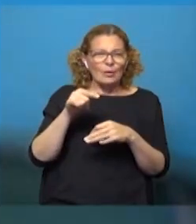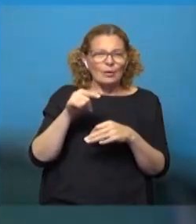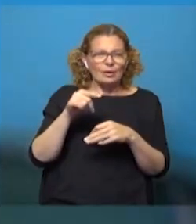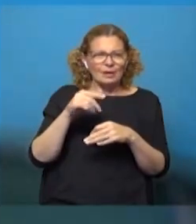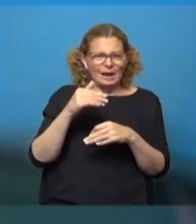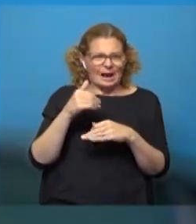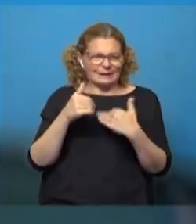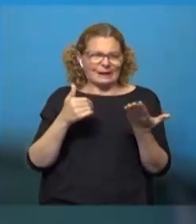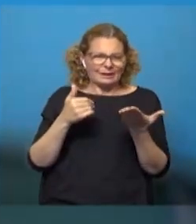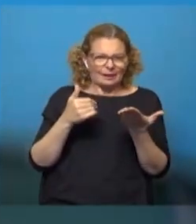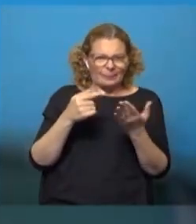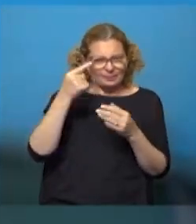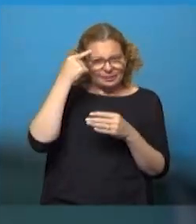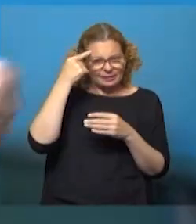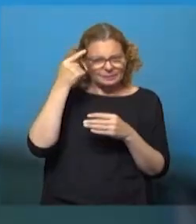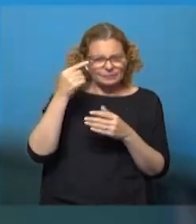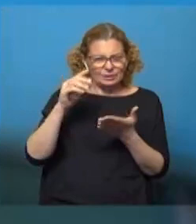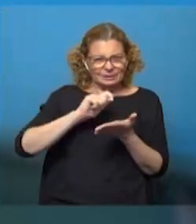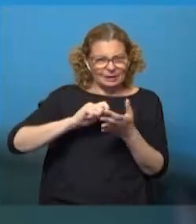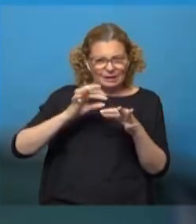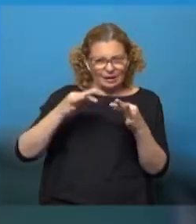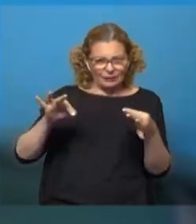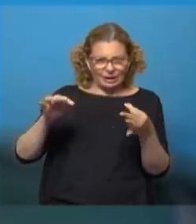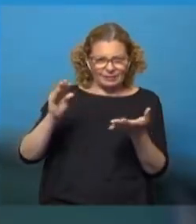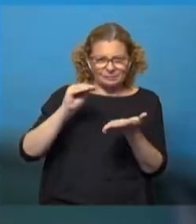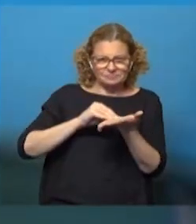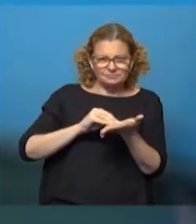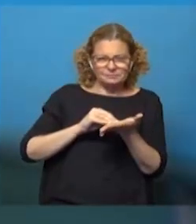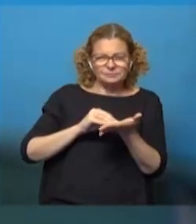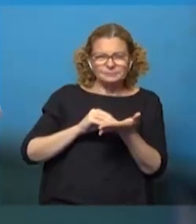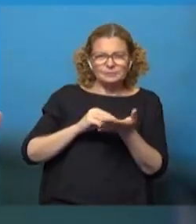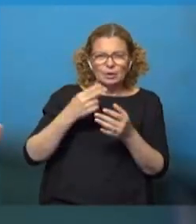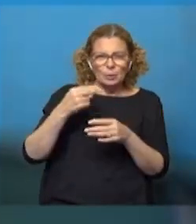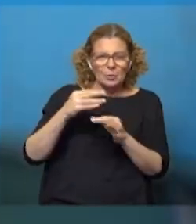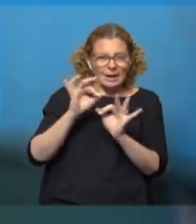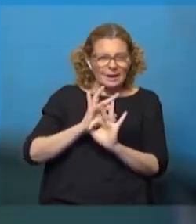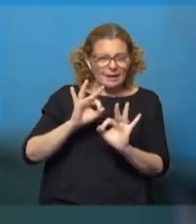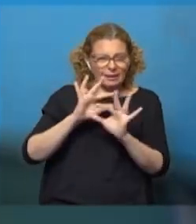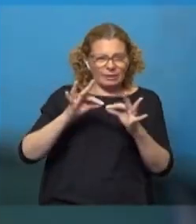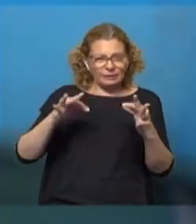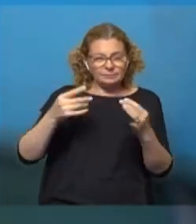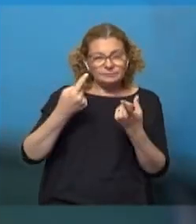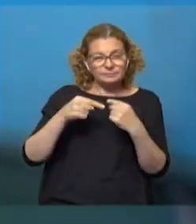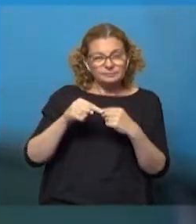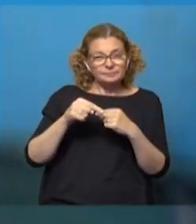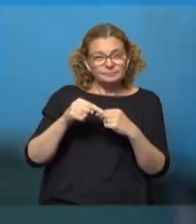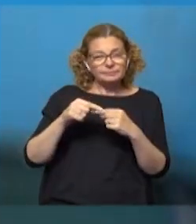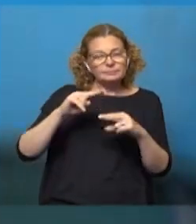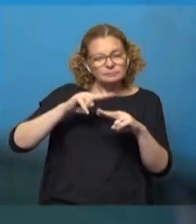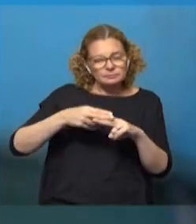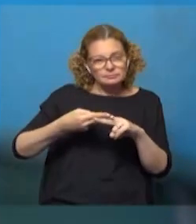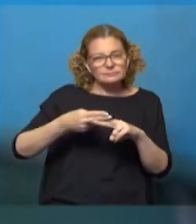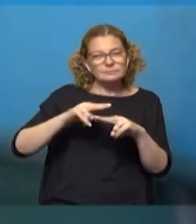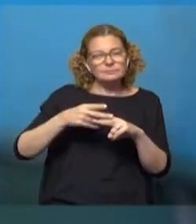nunca Y fíjate que podían incluso a sacar la frase de contextos nunca encontré ninguno En cambio ya sistemáticamente